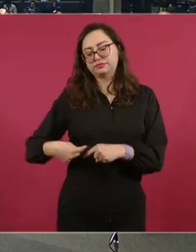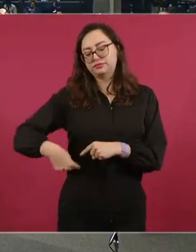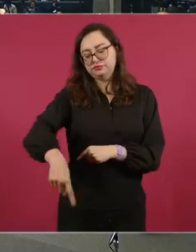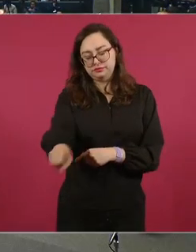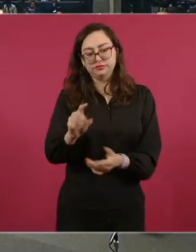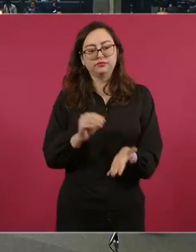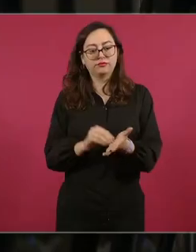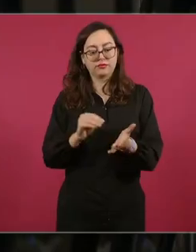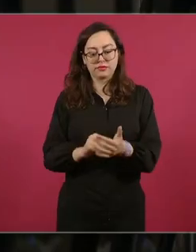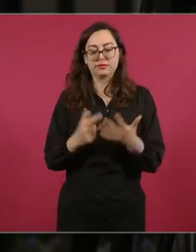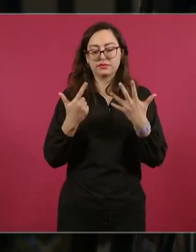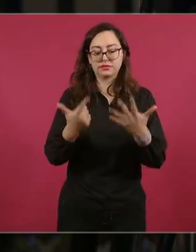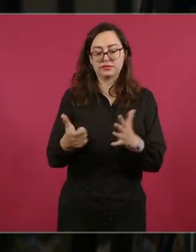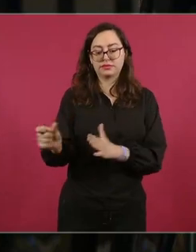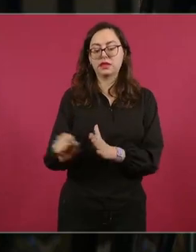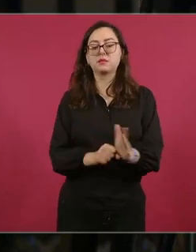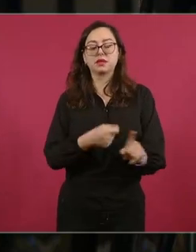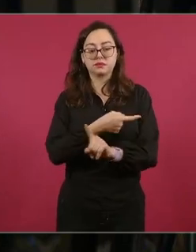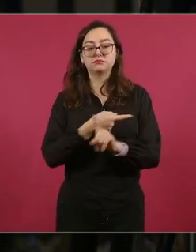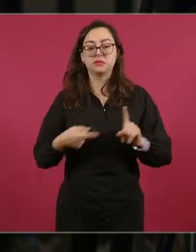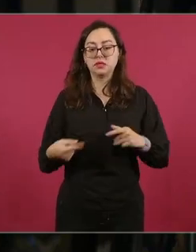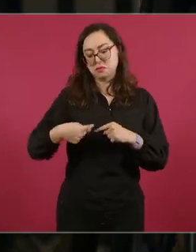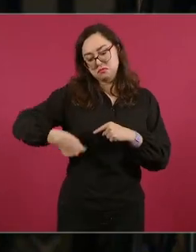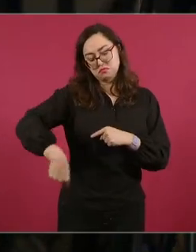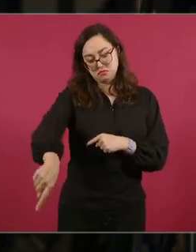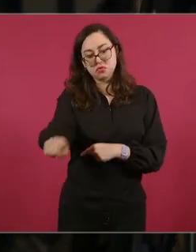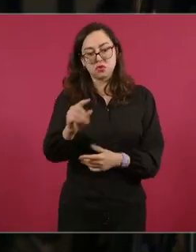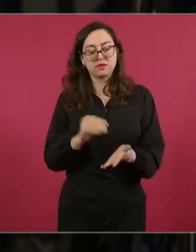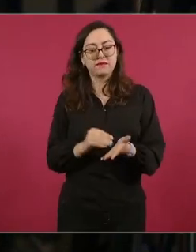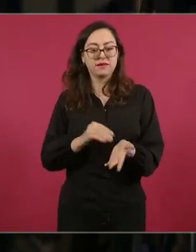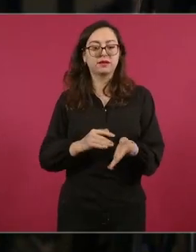próximos 7 meses y medio, ¿no? Que le quedan a su administración.